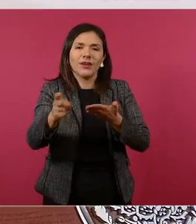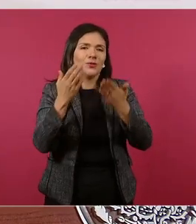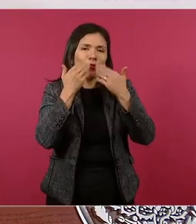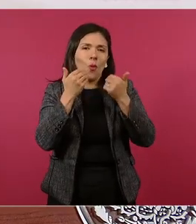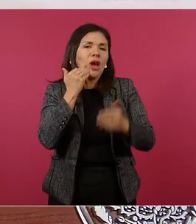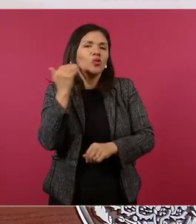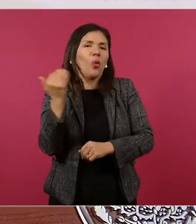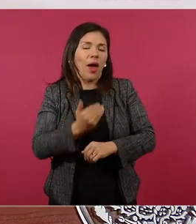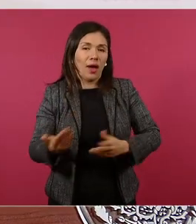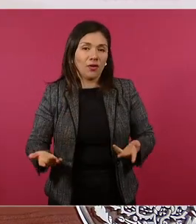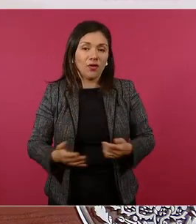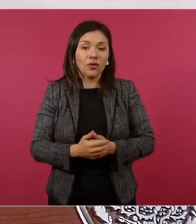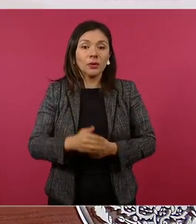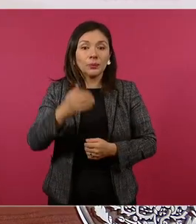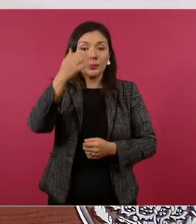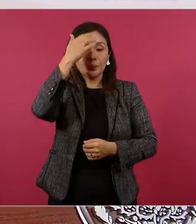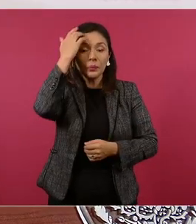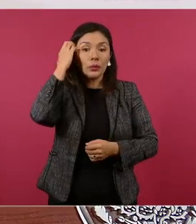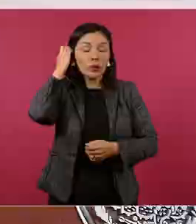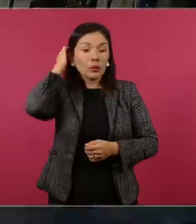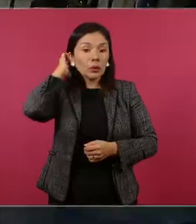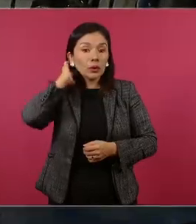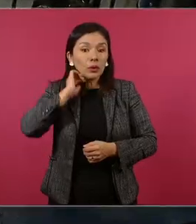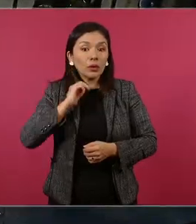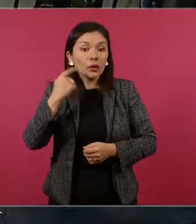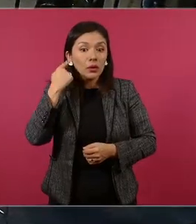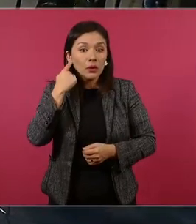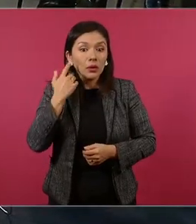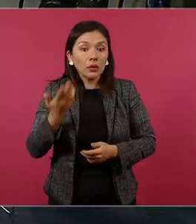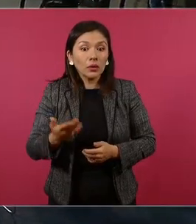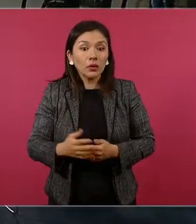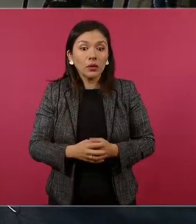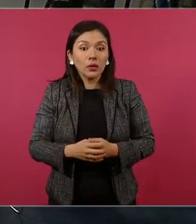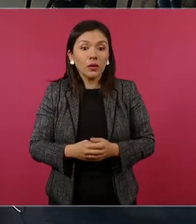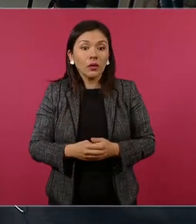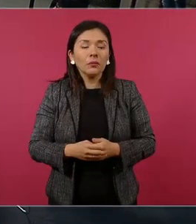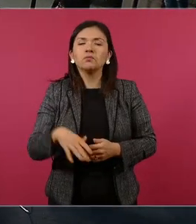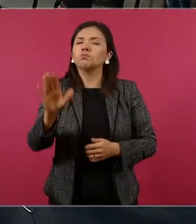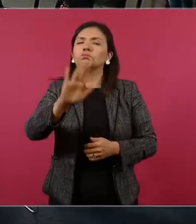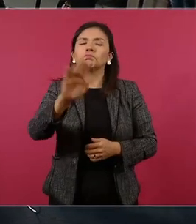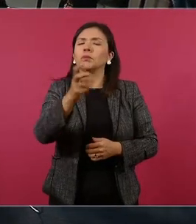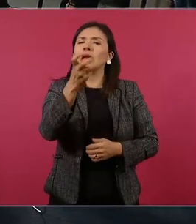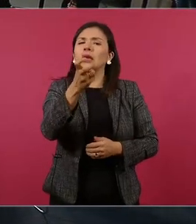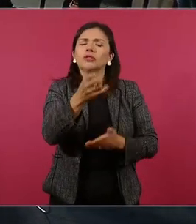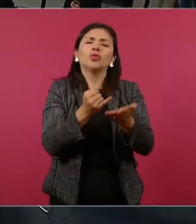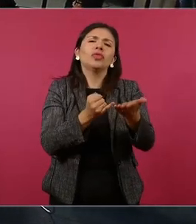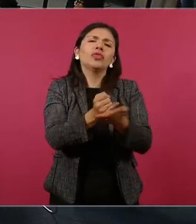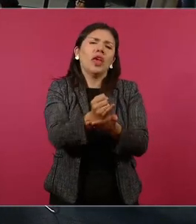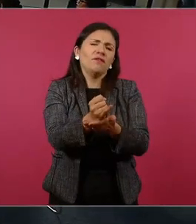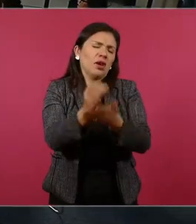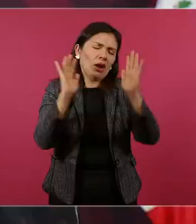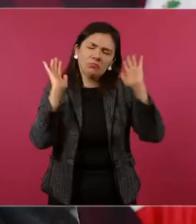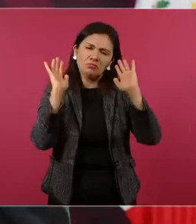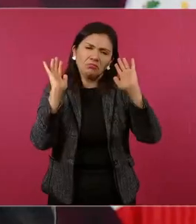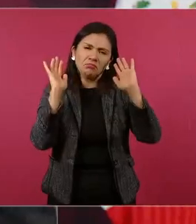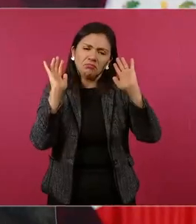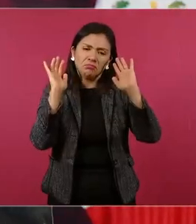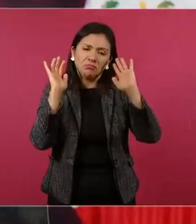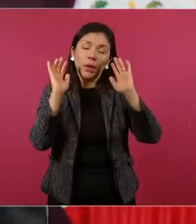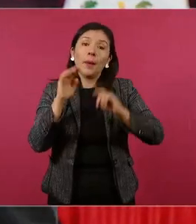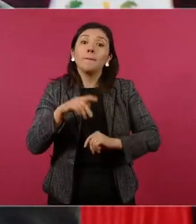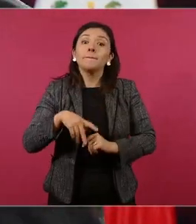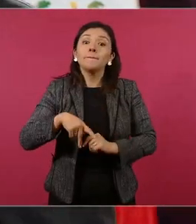chueco un proceso gradual que no se fueran de un Tajo eso que lo definan eso que lo definan nada más